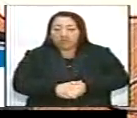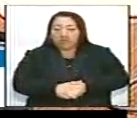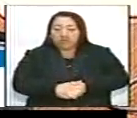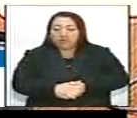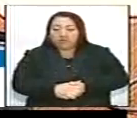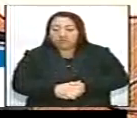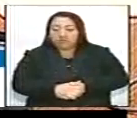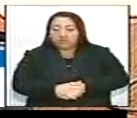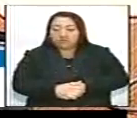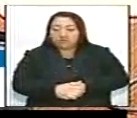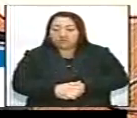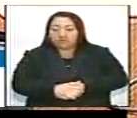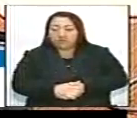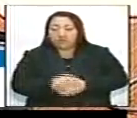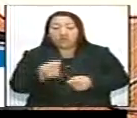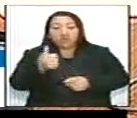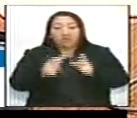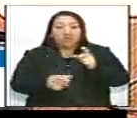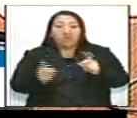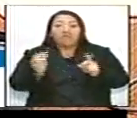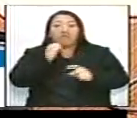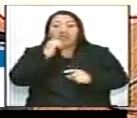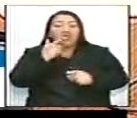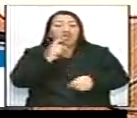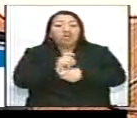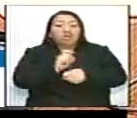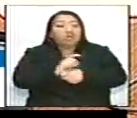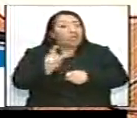es un agente comunitario que se quede sin su sector.